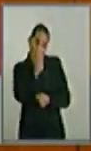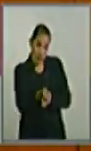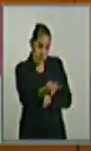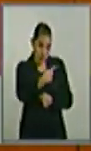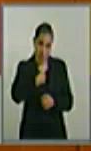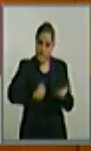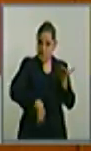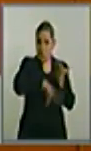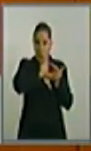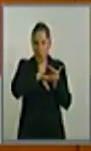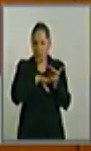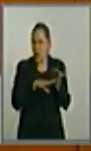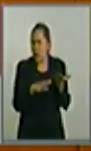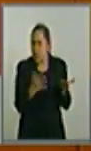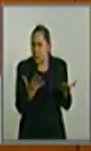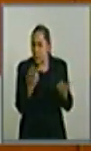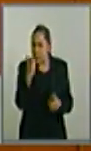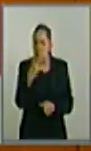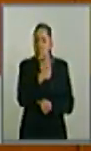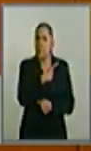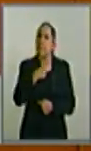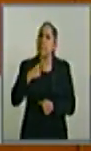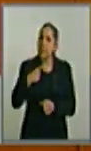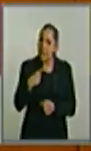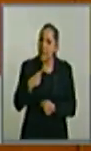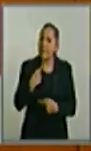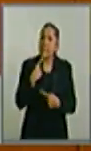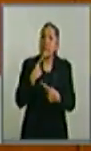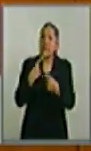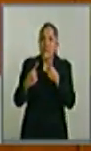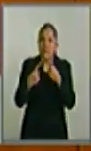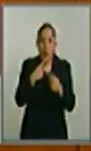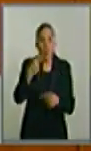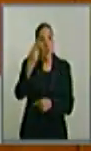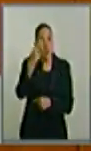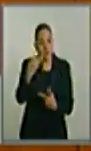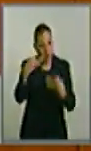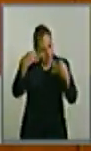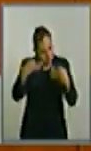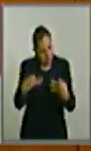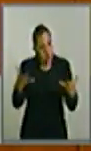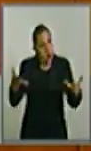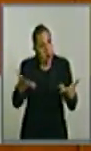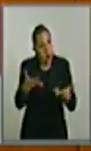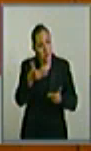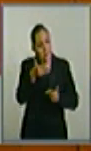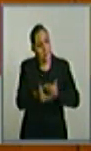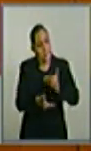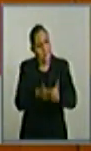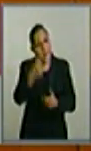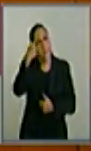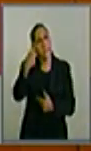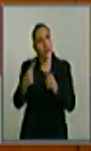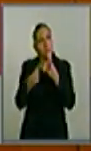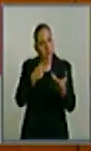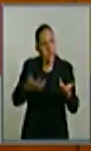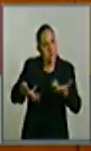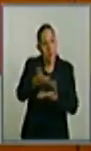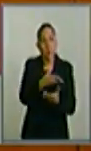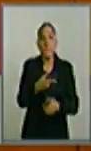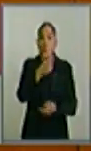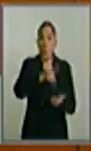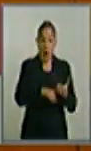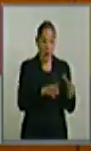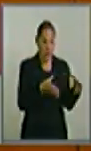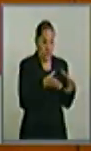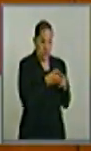que resolver a través de acciones concretas, de diálogo, y no a través de propiciar estos enfrentamientos de buenos contra malos